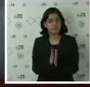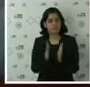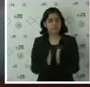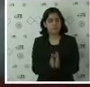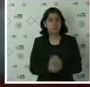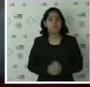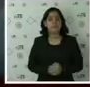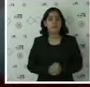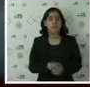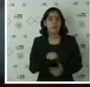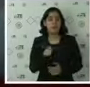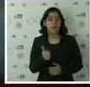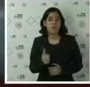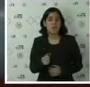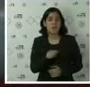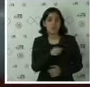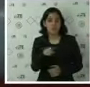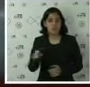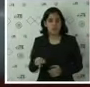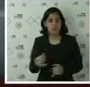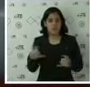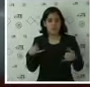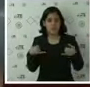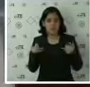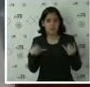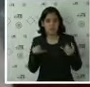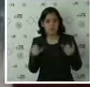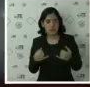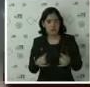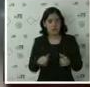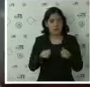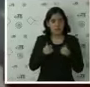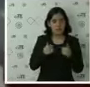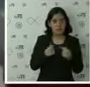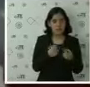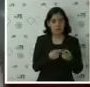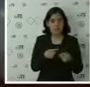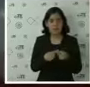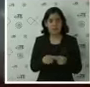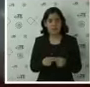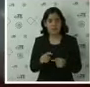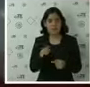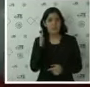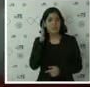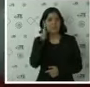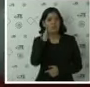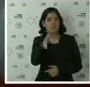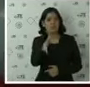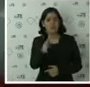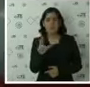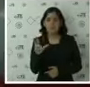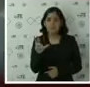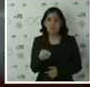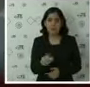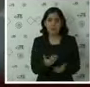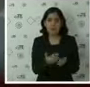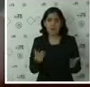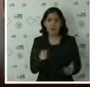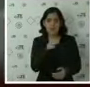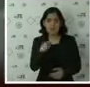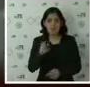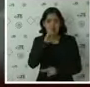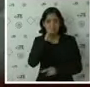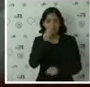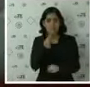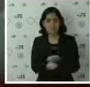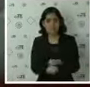jóvenes y adolescentes, no son el futuro, son el presente. Necesitan cosas en este momento, están viviendo cosas